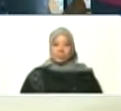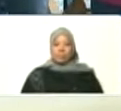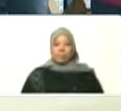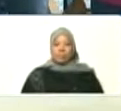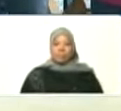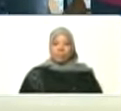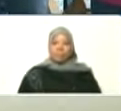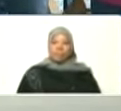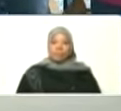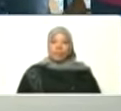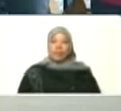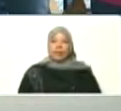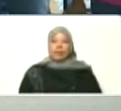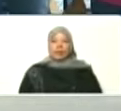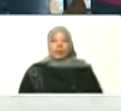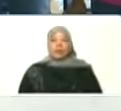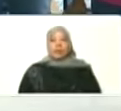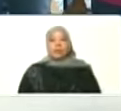Excelente,